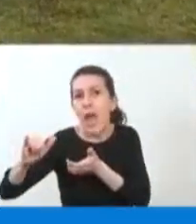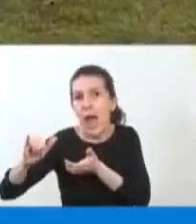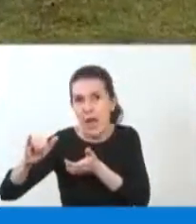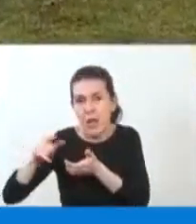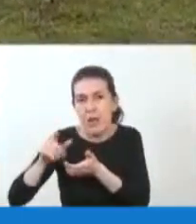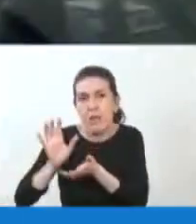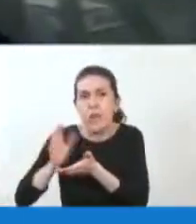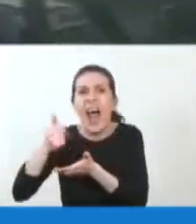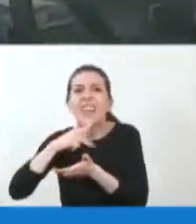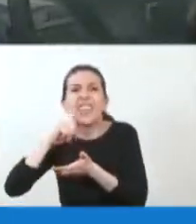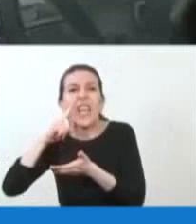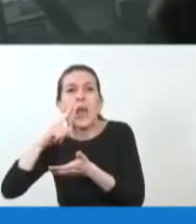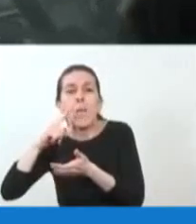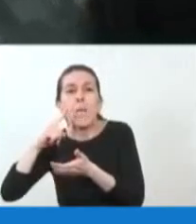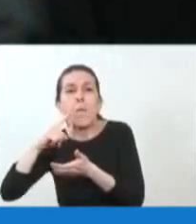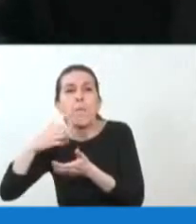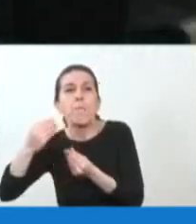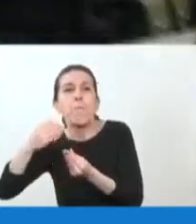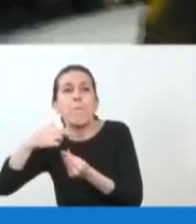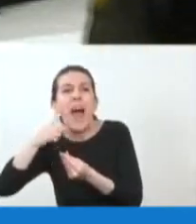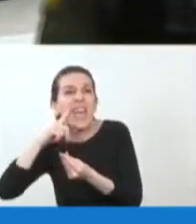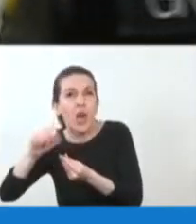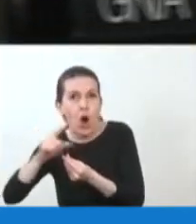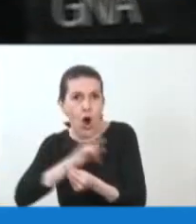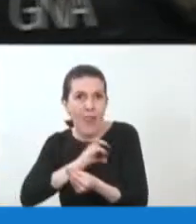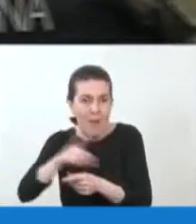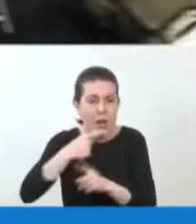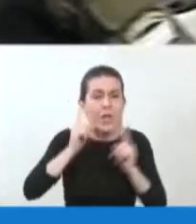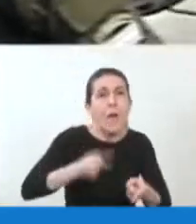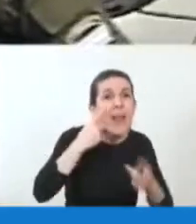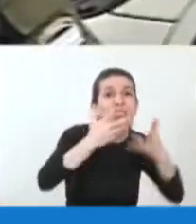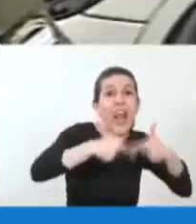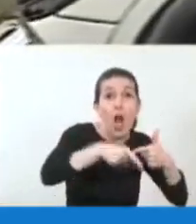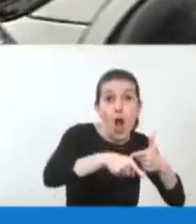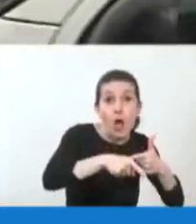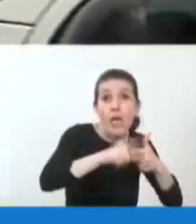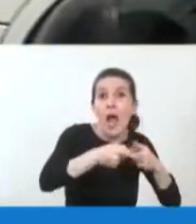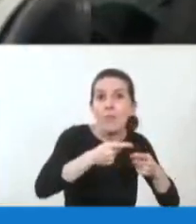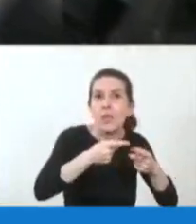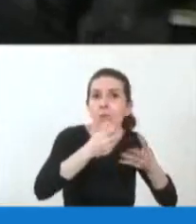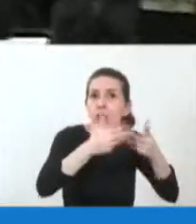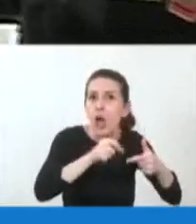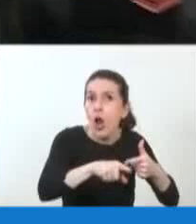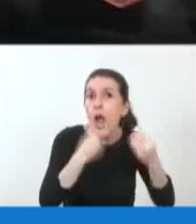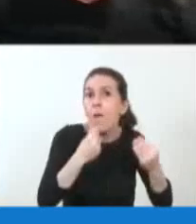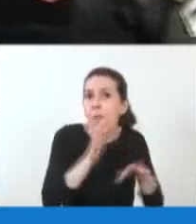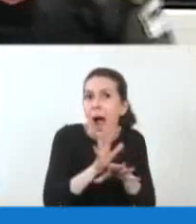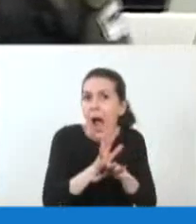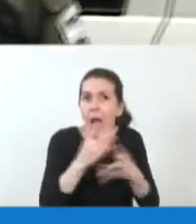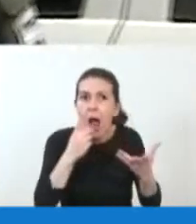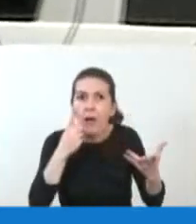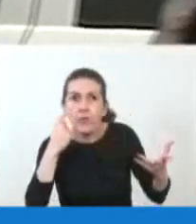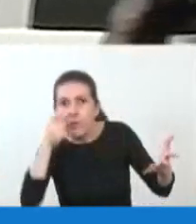y también todo lo que tiene que ver con la tecnología aplicada y analítica para el combate contra la